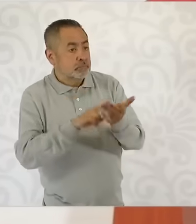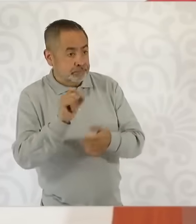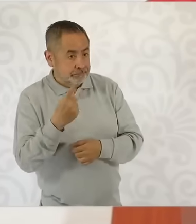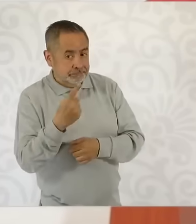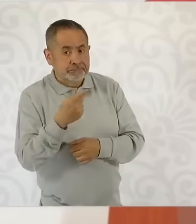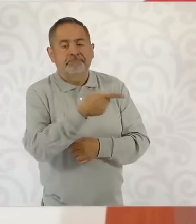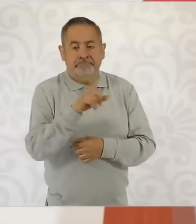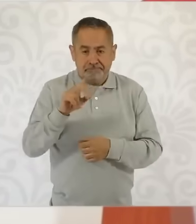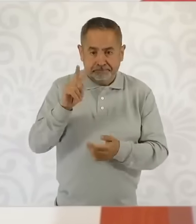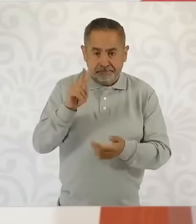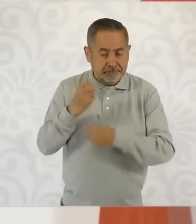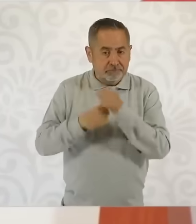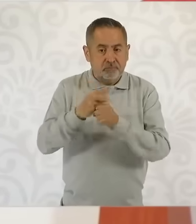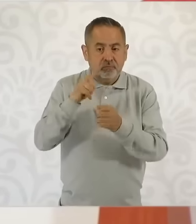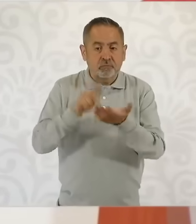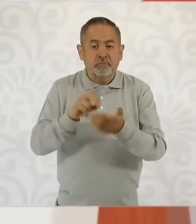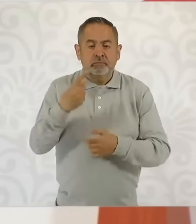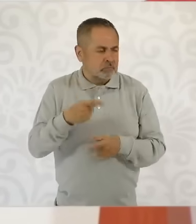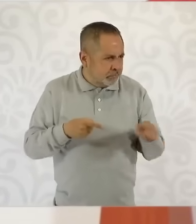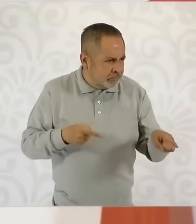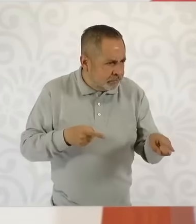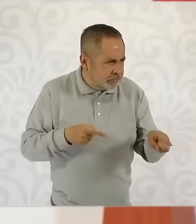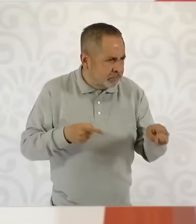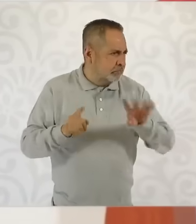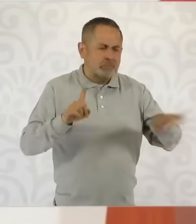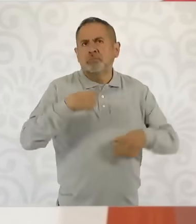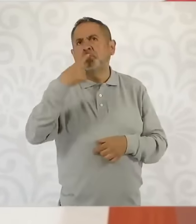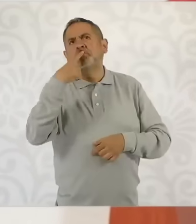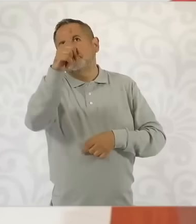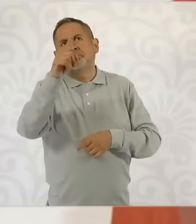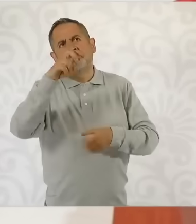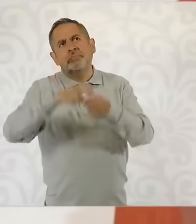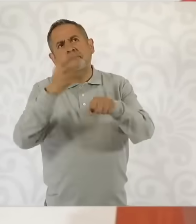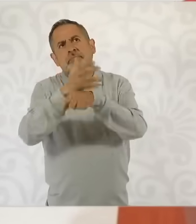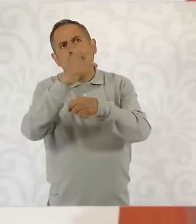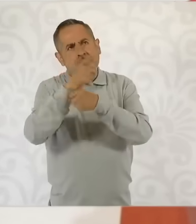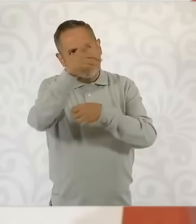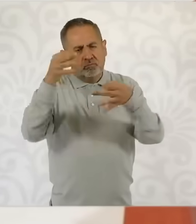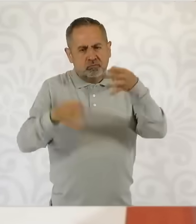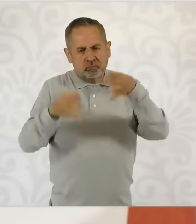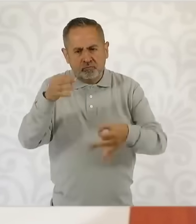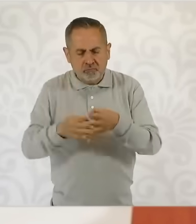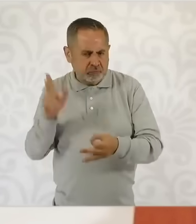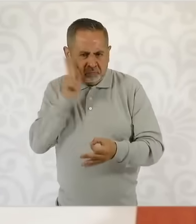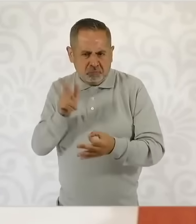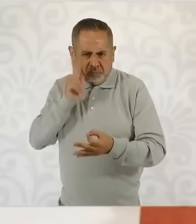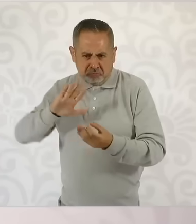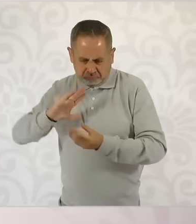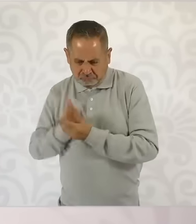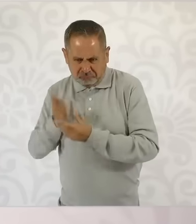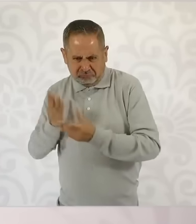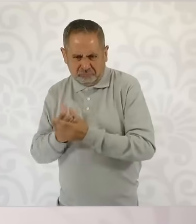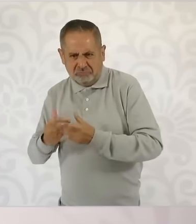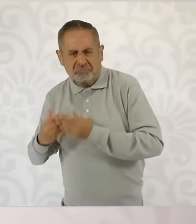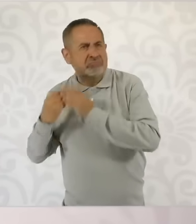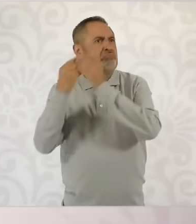2021. Decide poner el juicio en un juzgado civil en los Estados Unidos y da todas las pruebas.